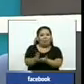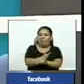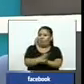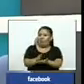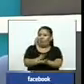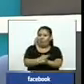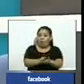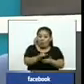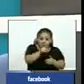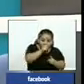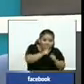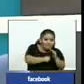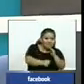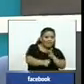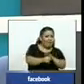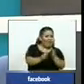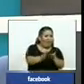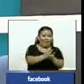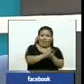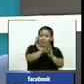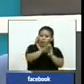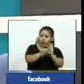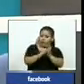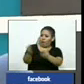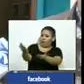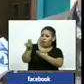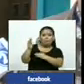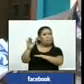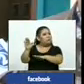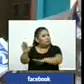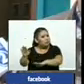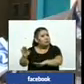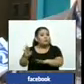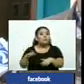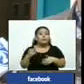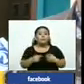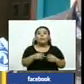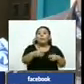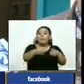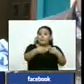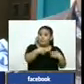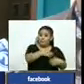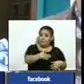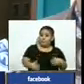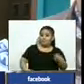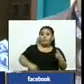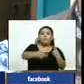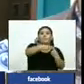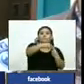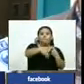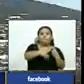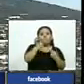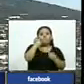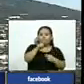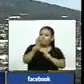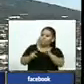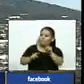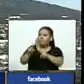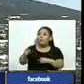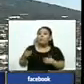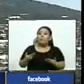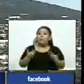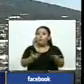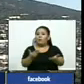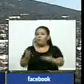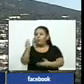una agenda escondida, acá es un respeto mutuo. El presidente de Ghana sostuvo que se reunió para buscar consensos que beneficien al